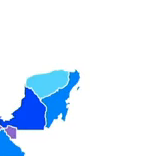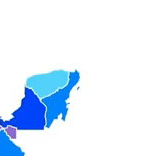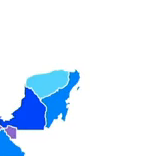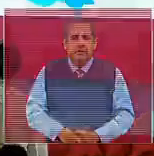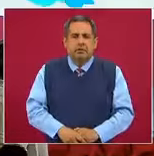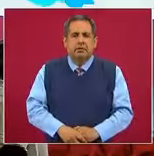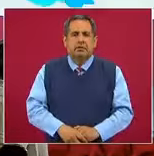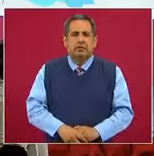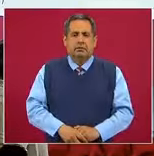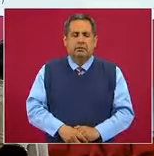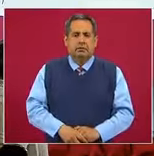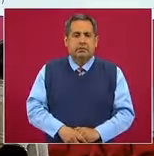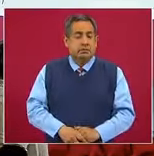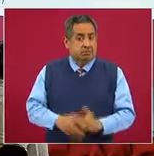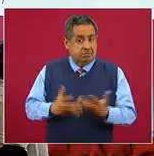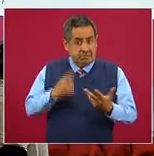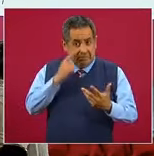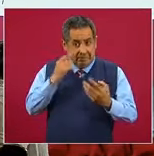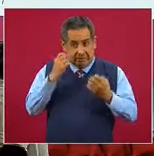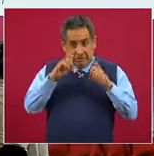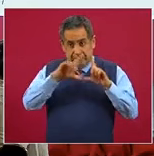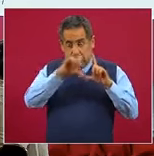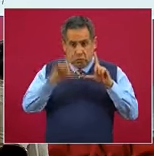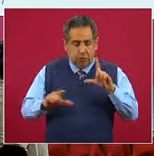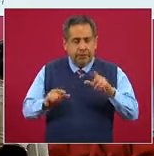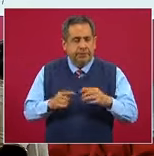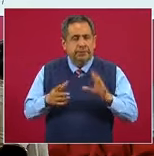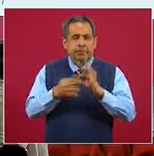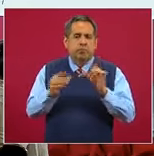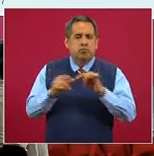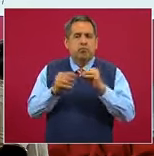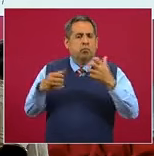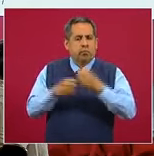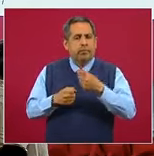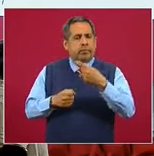Si me das la siguiente, por favor. Ya para terminar